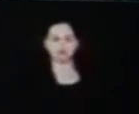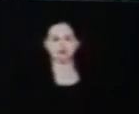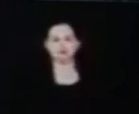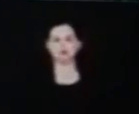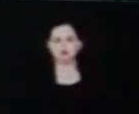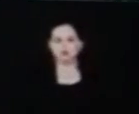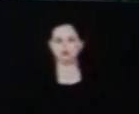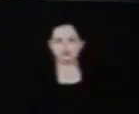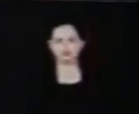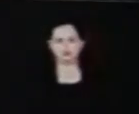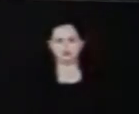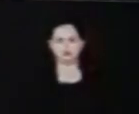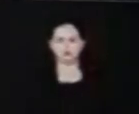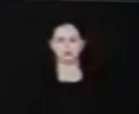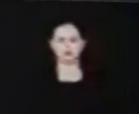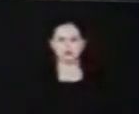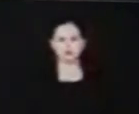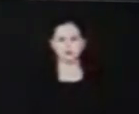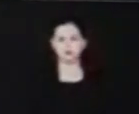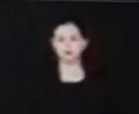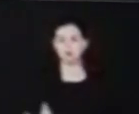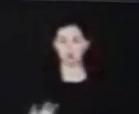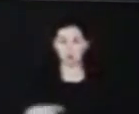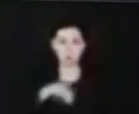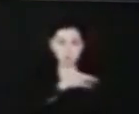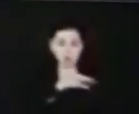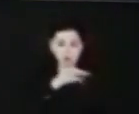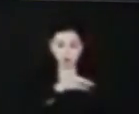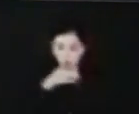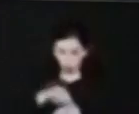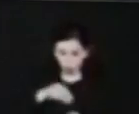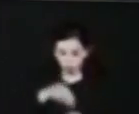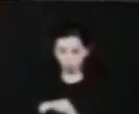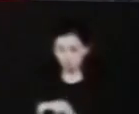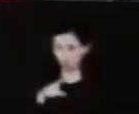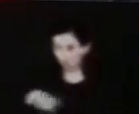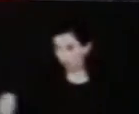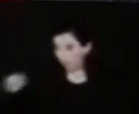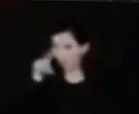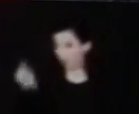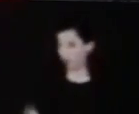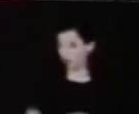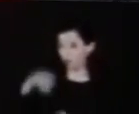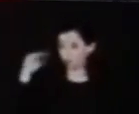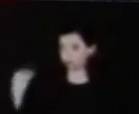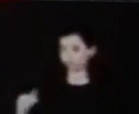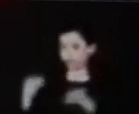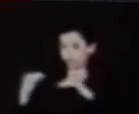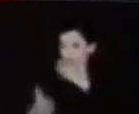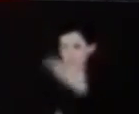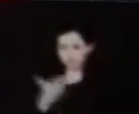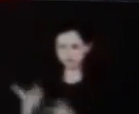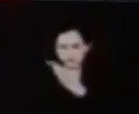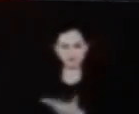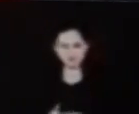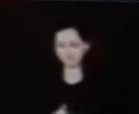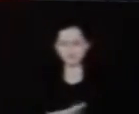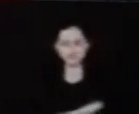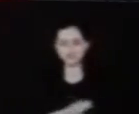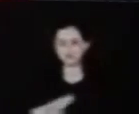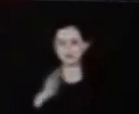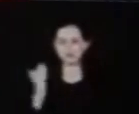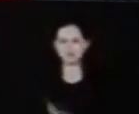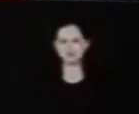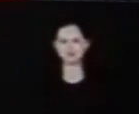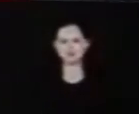Ya no habrá servicio médico privado para los altos funcionarios públicos. Se